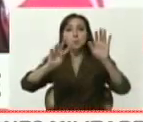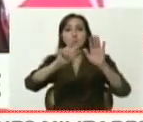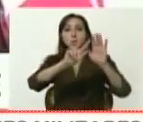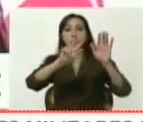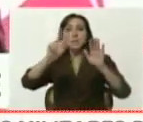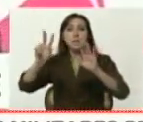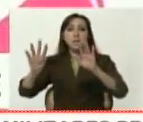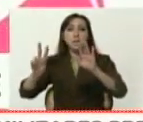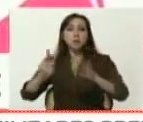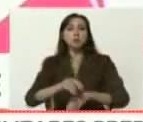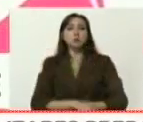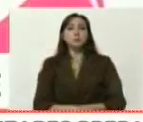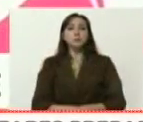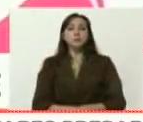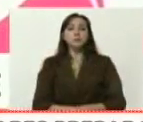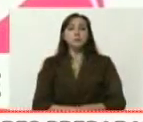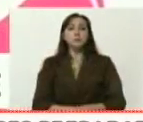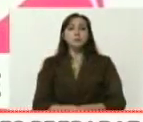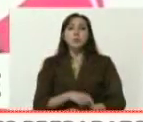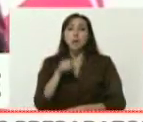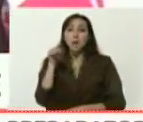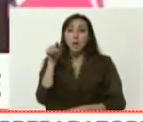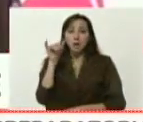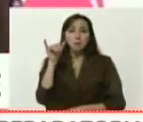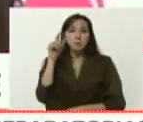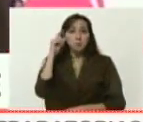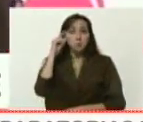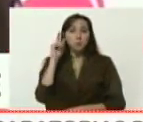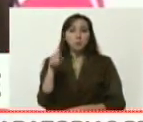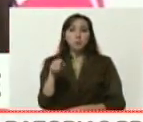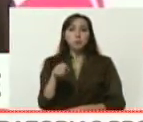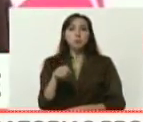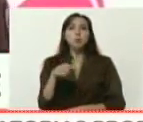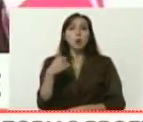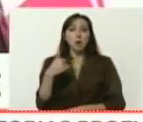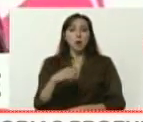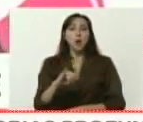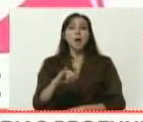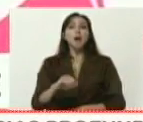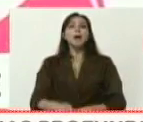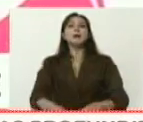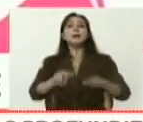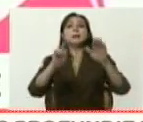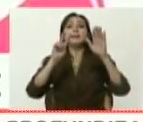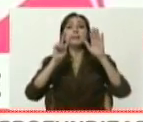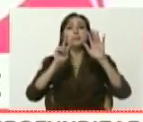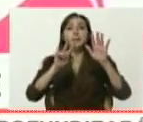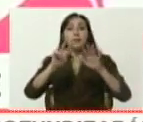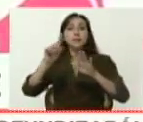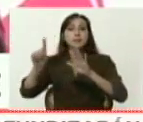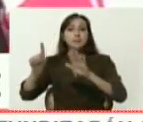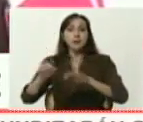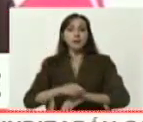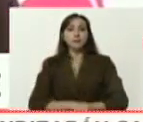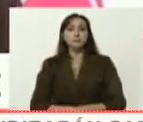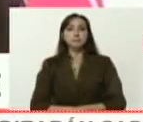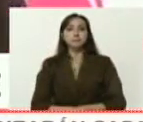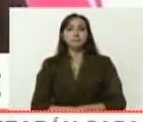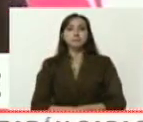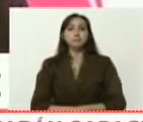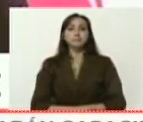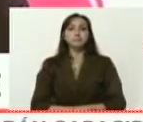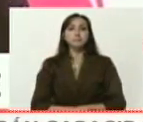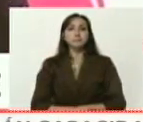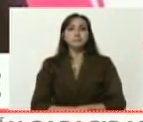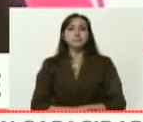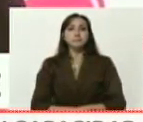de 1978, cuando solo 76, cuando solo contaba